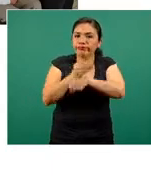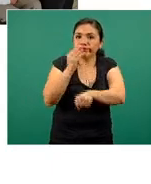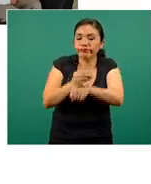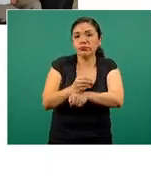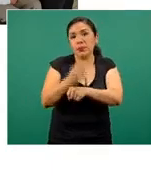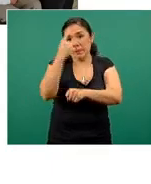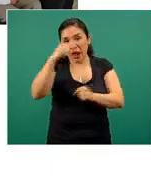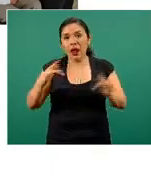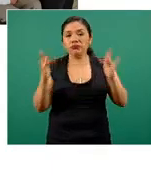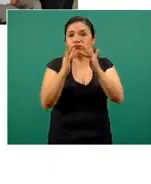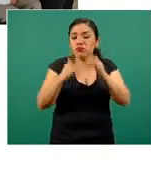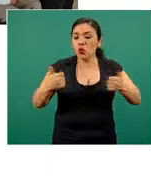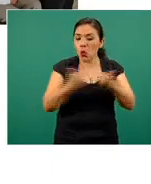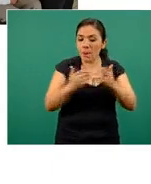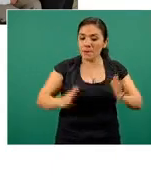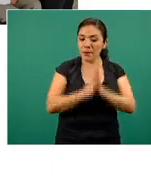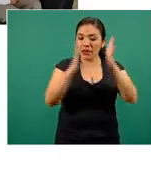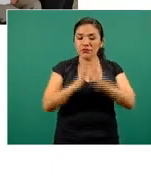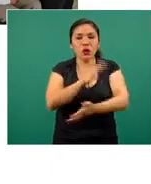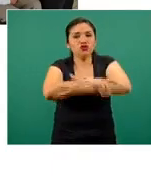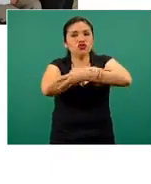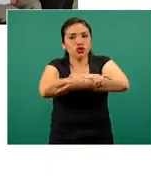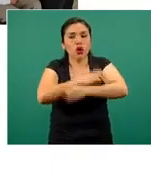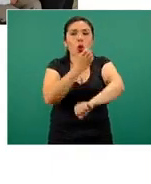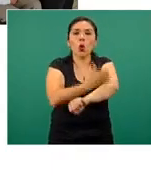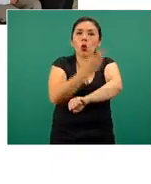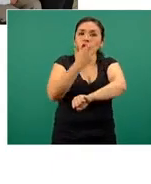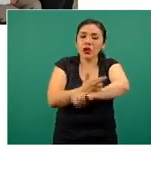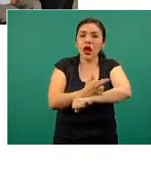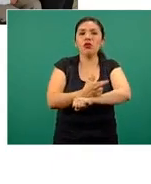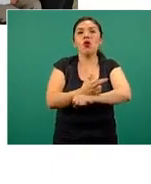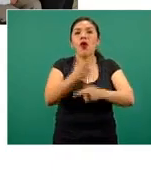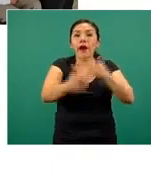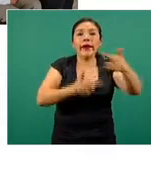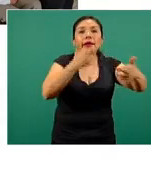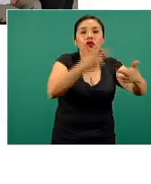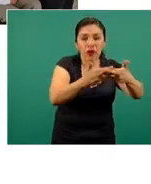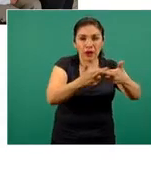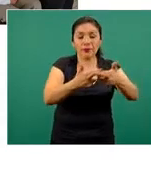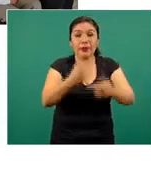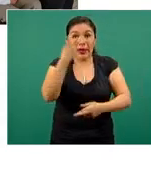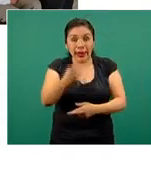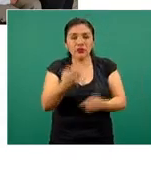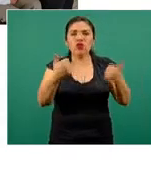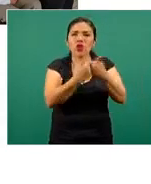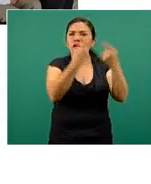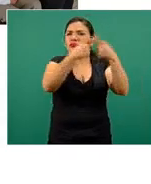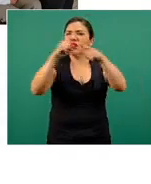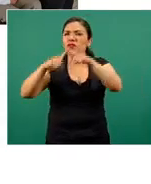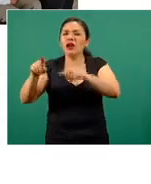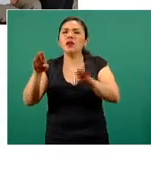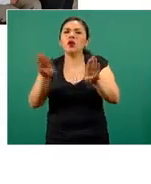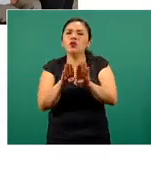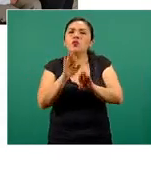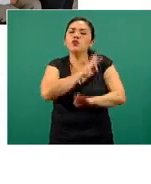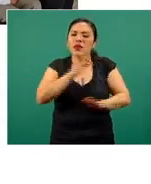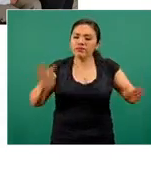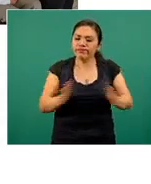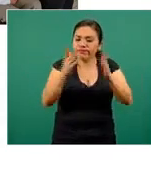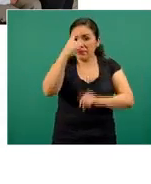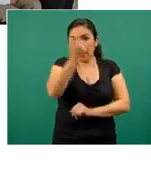red, participativo, solidario, coordinado, regional desconcentrado y con diversas dimensiones: promoción de la